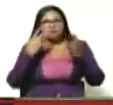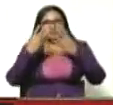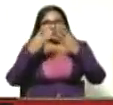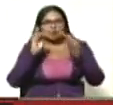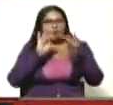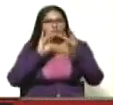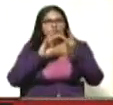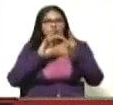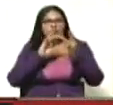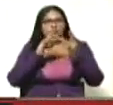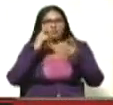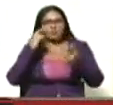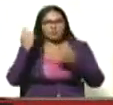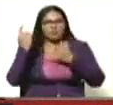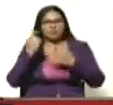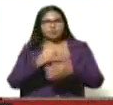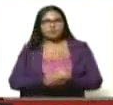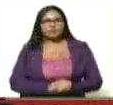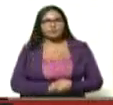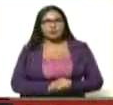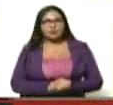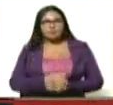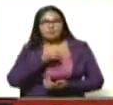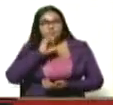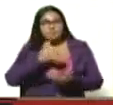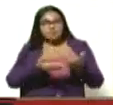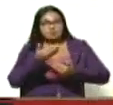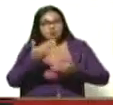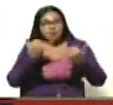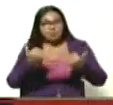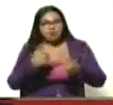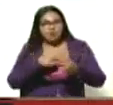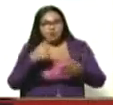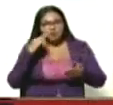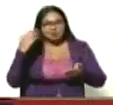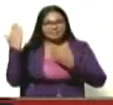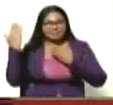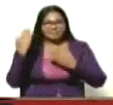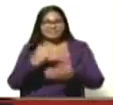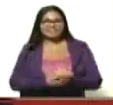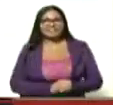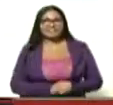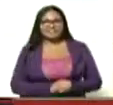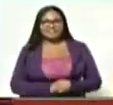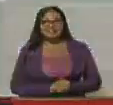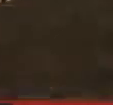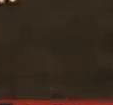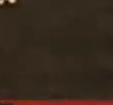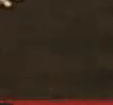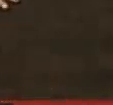vamos con nuestra compañera Evelyn Guareras. Tiene información importante que ofrecernos a esta hora. Evelyn, ¿cómo estás? Buenos días, te escuchamos.